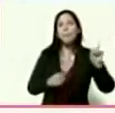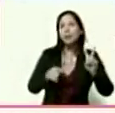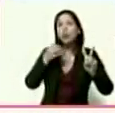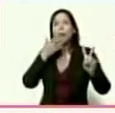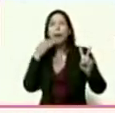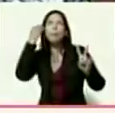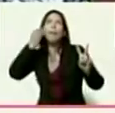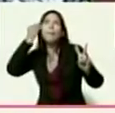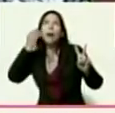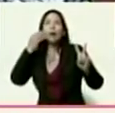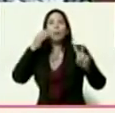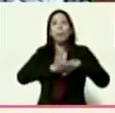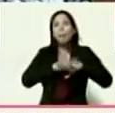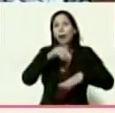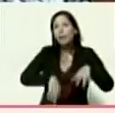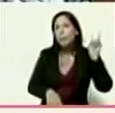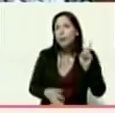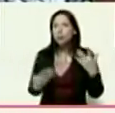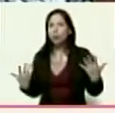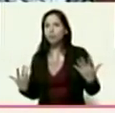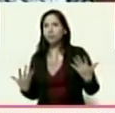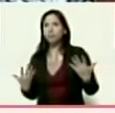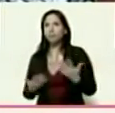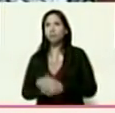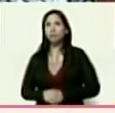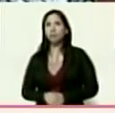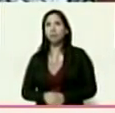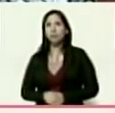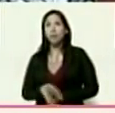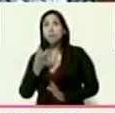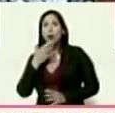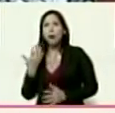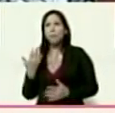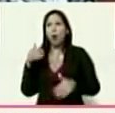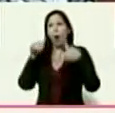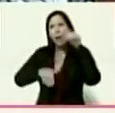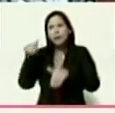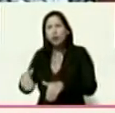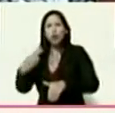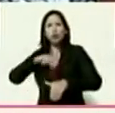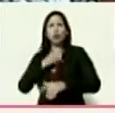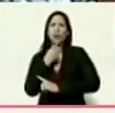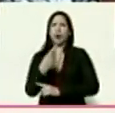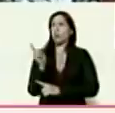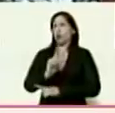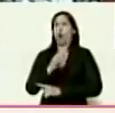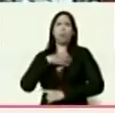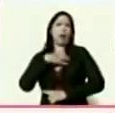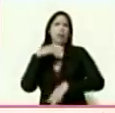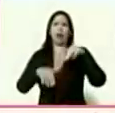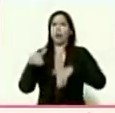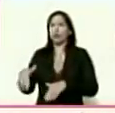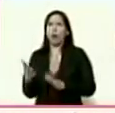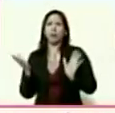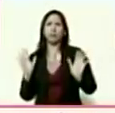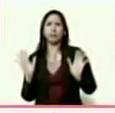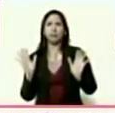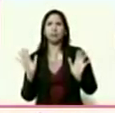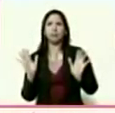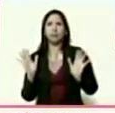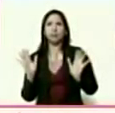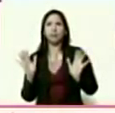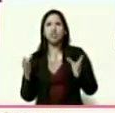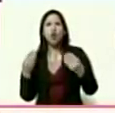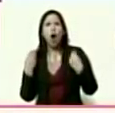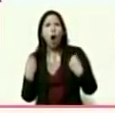Imaginemos que eso ocurriera aquí en Venezuela, que en una plena elección aquí digamos no va a haber elección. ¿Cómo